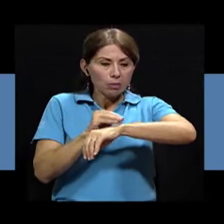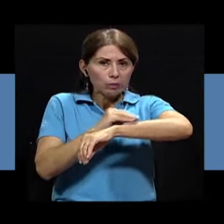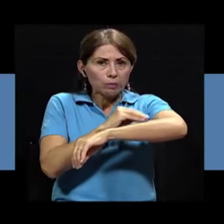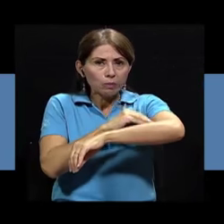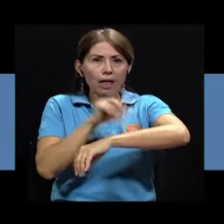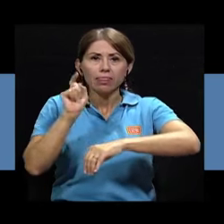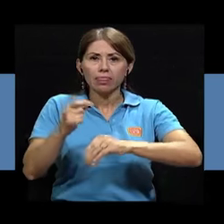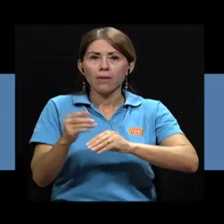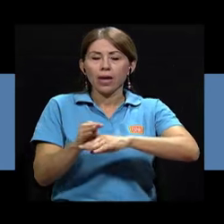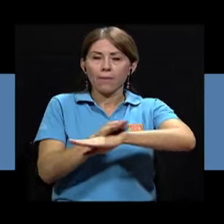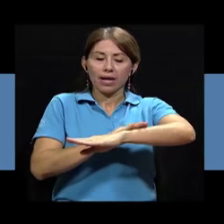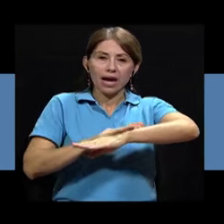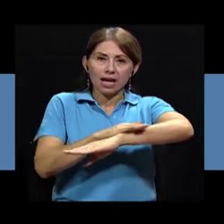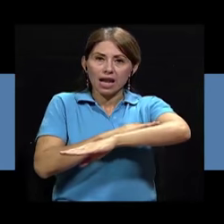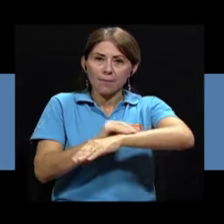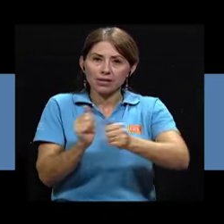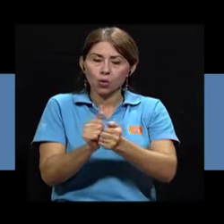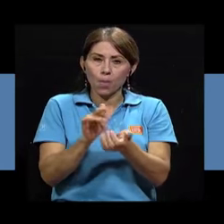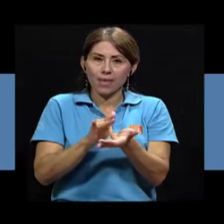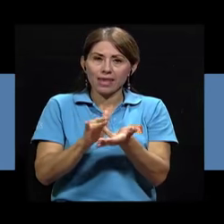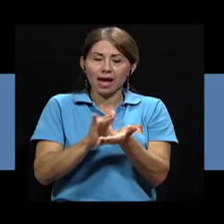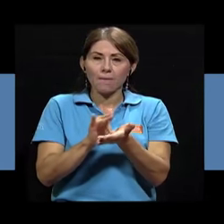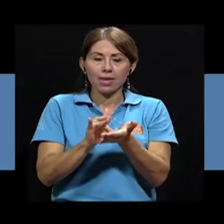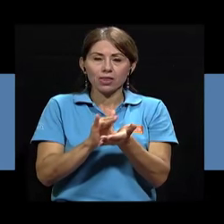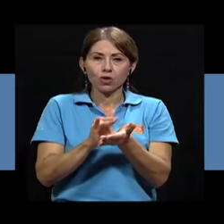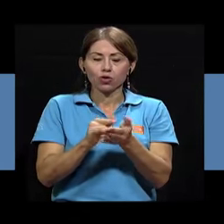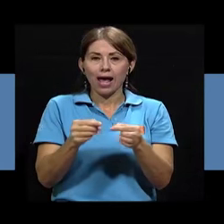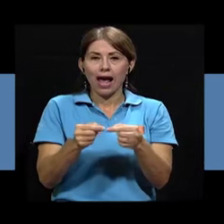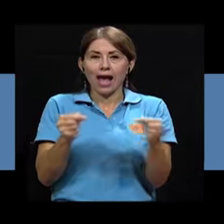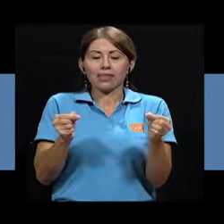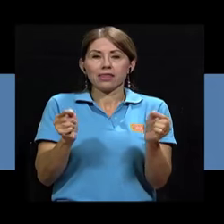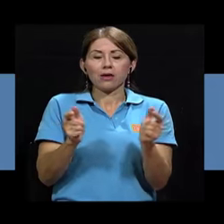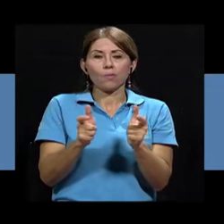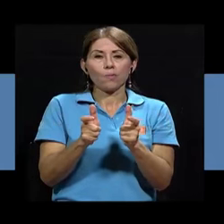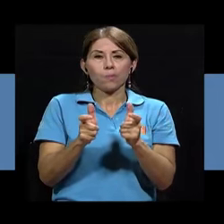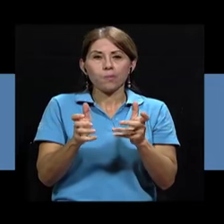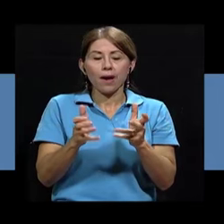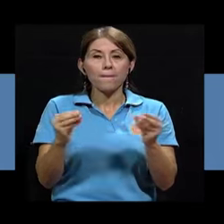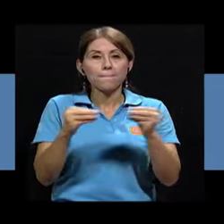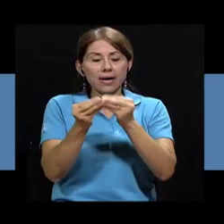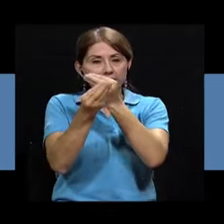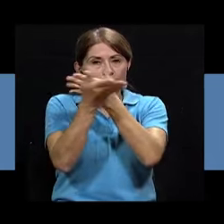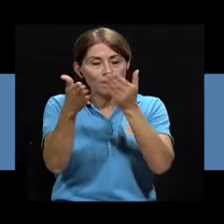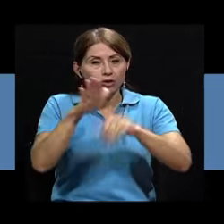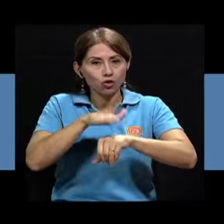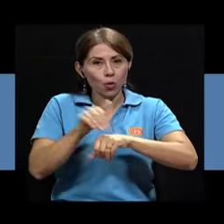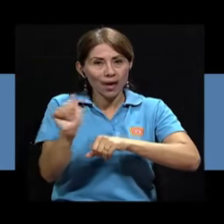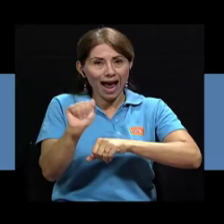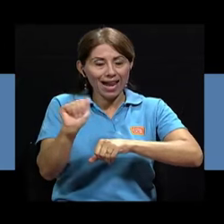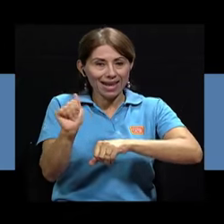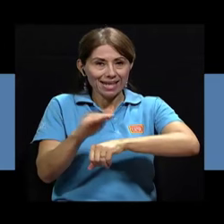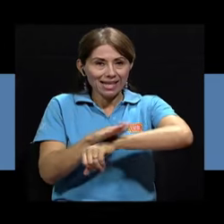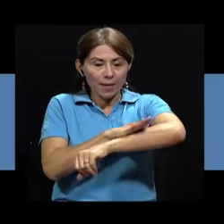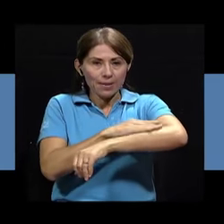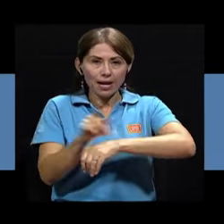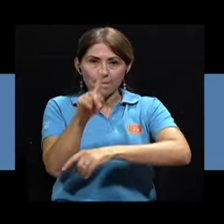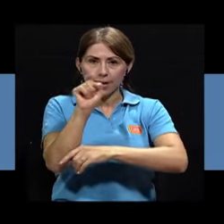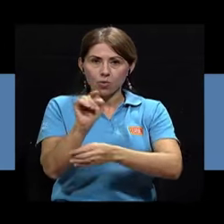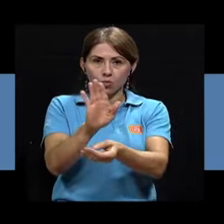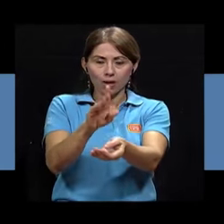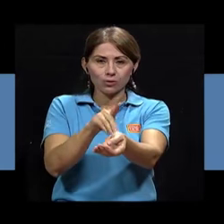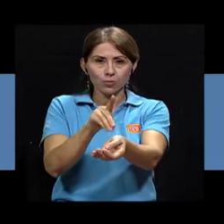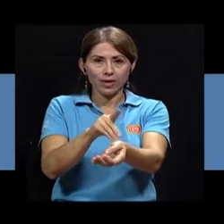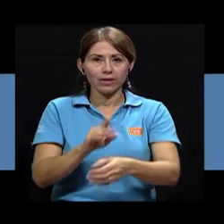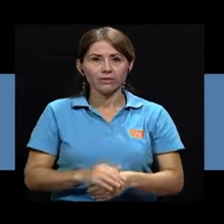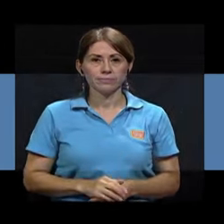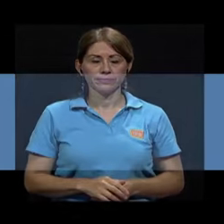se deberán aplicar cremas con medicamentos antiinflamatorios. Para más información sobre las alergias en la piel,